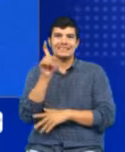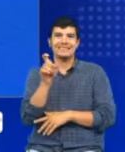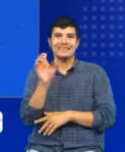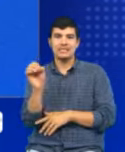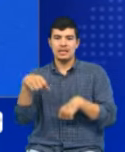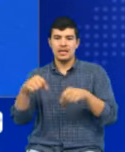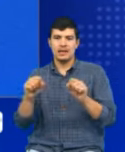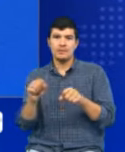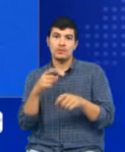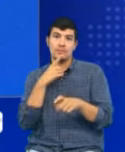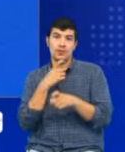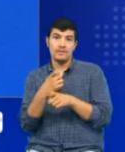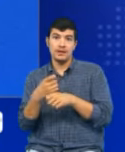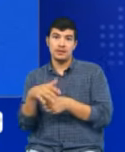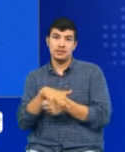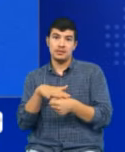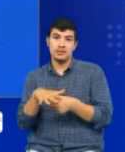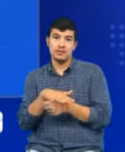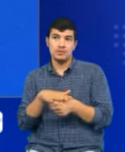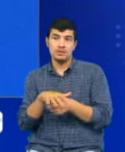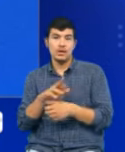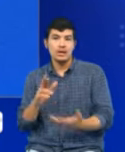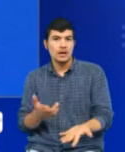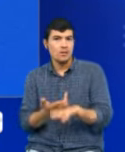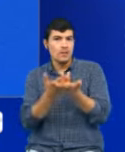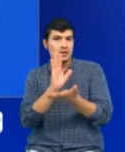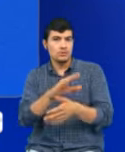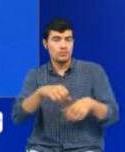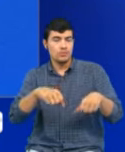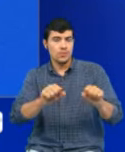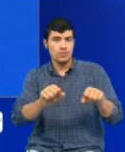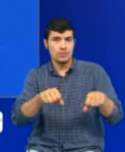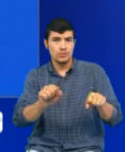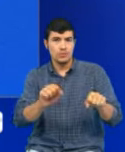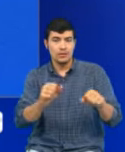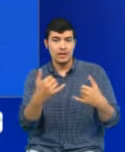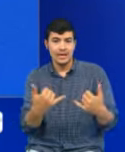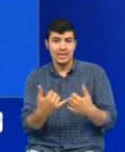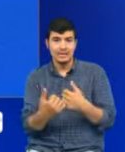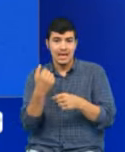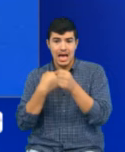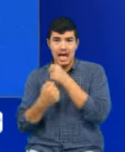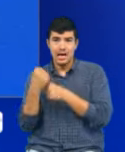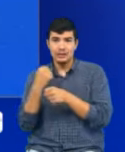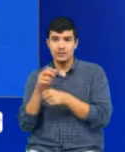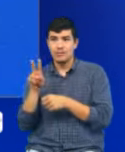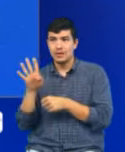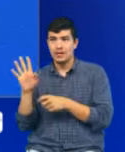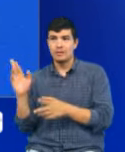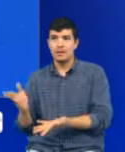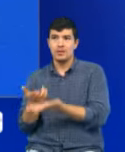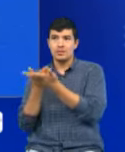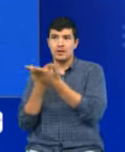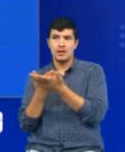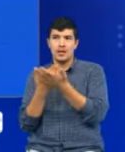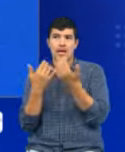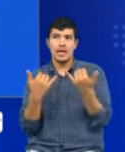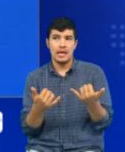ya se complica un poco más el panorama la recuperación de estas motocicletas en el 2016 fueron de 24 y han sido aún más